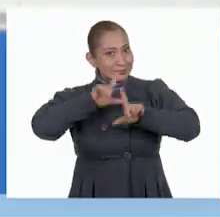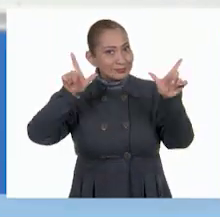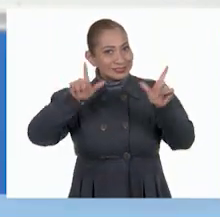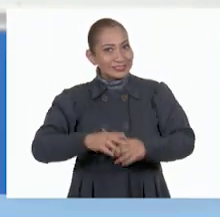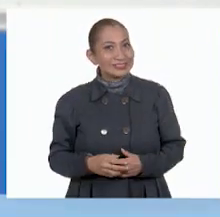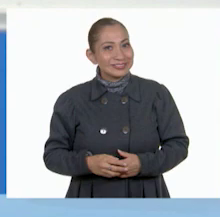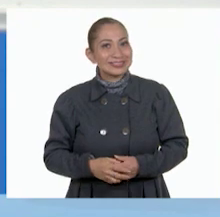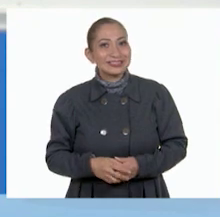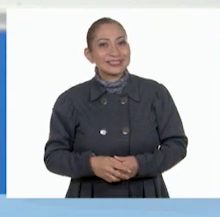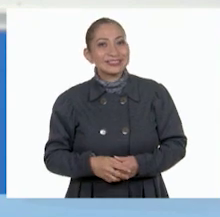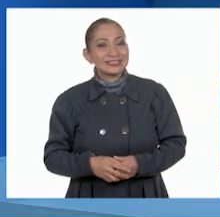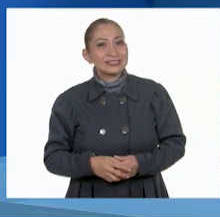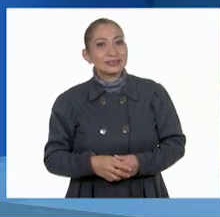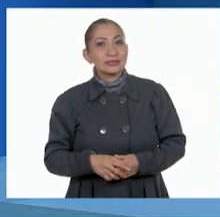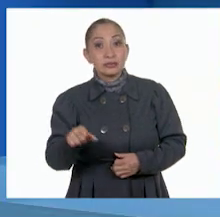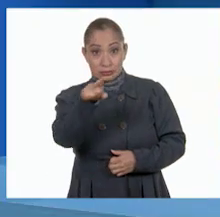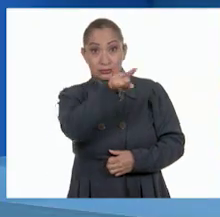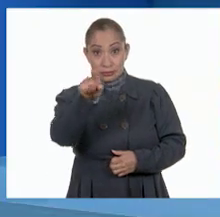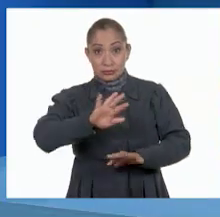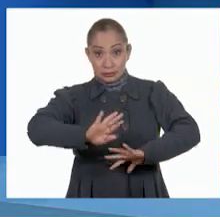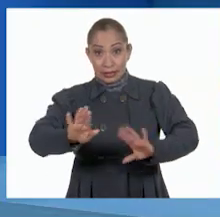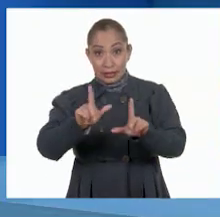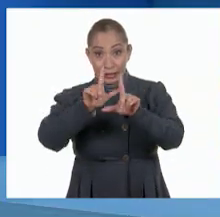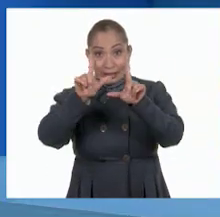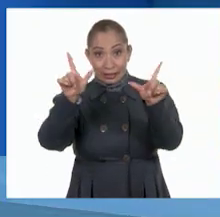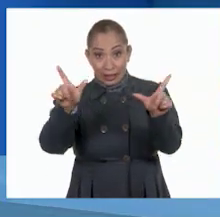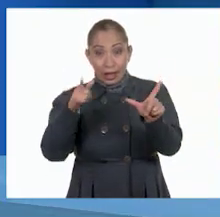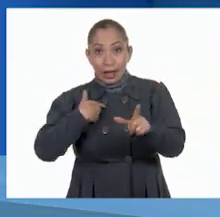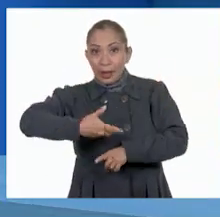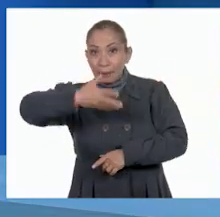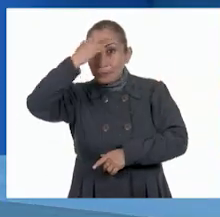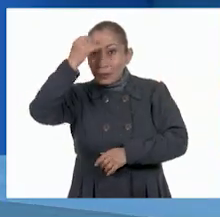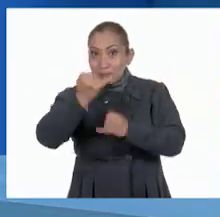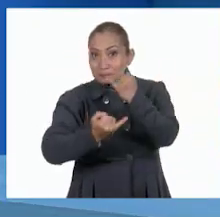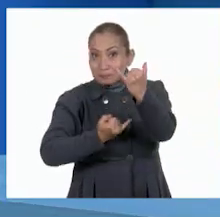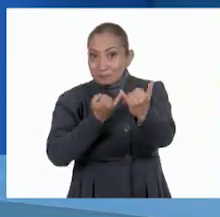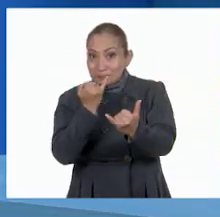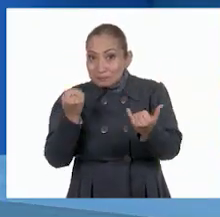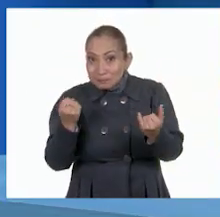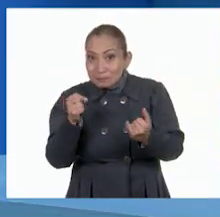listo. ¿Y ustedes ya están listos para aprender jugando?